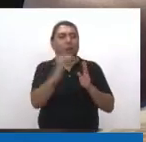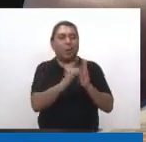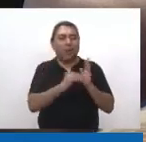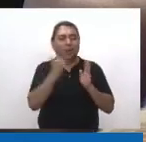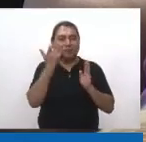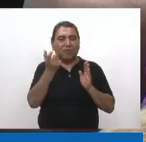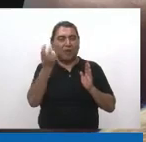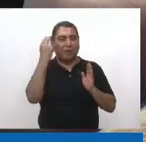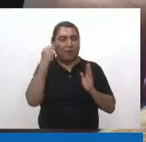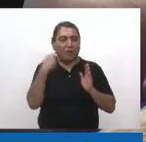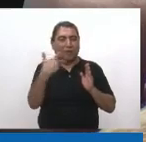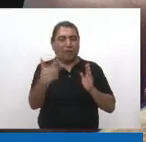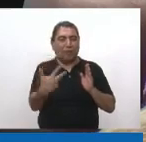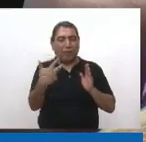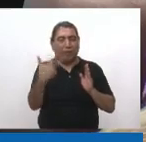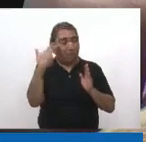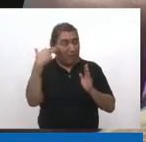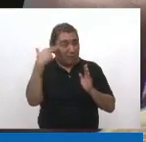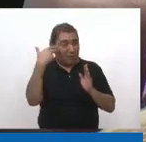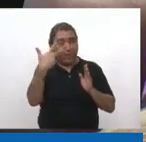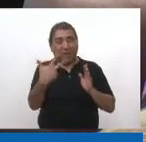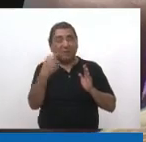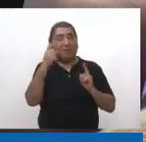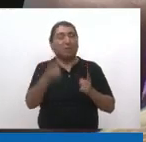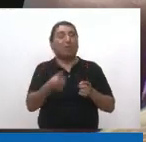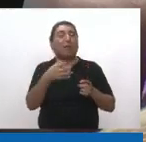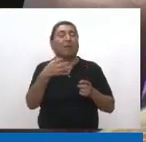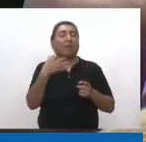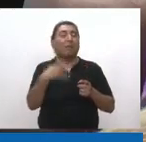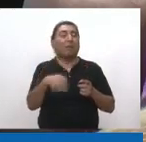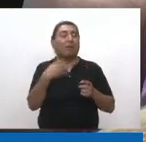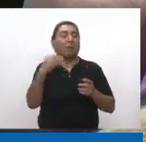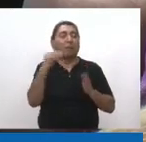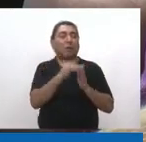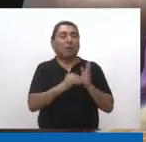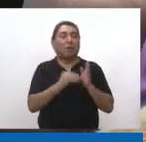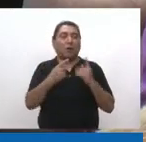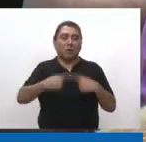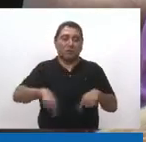además debe cumplir con todos los principios rectores que están